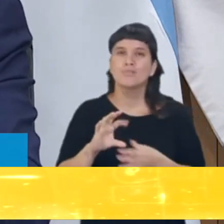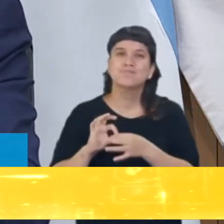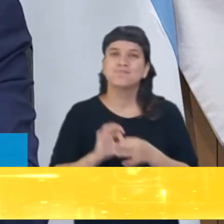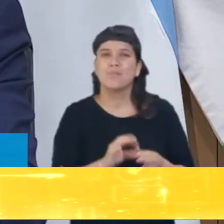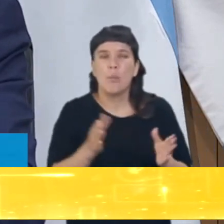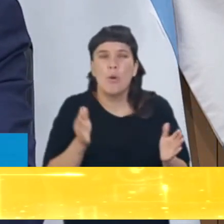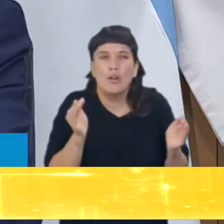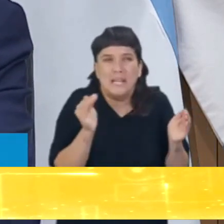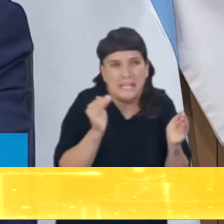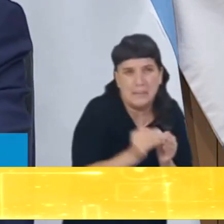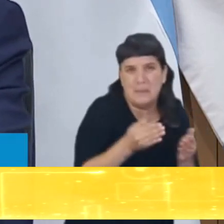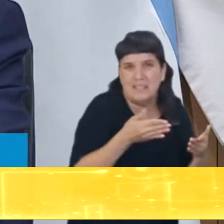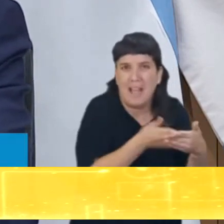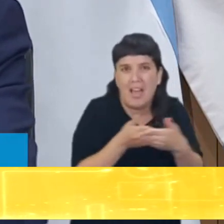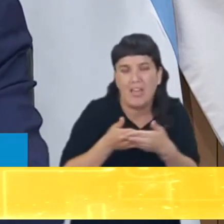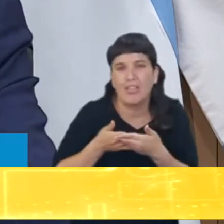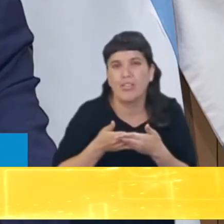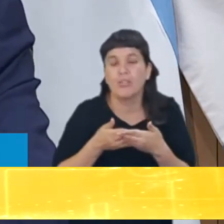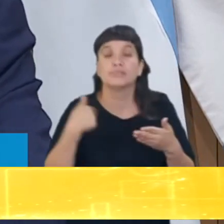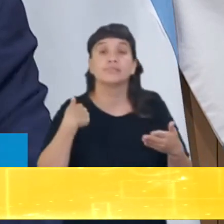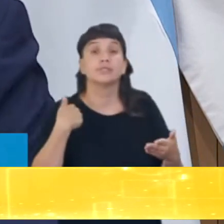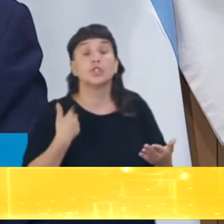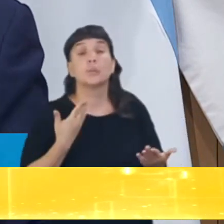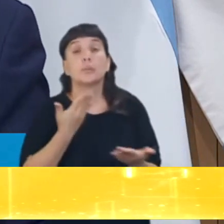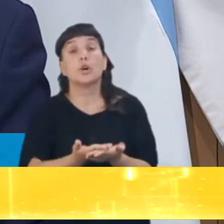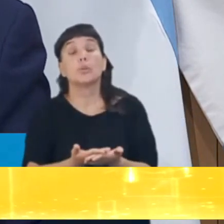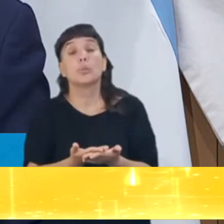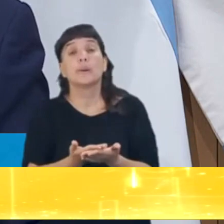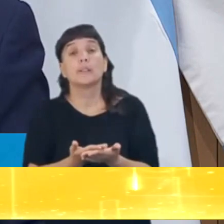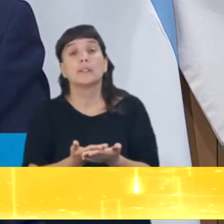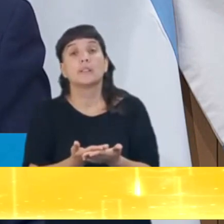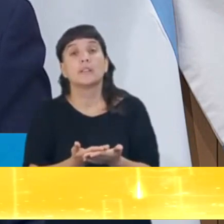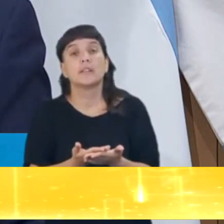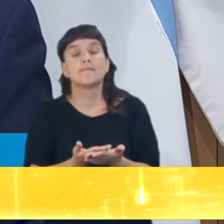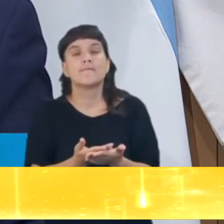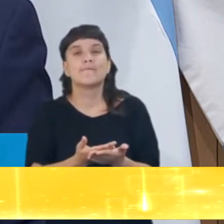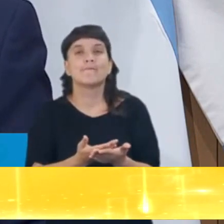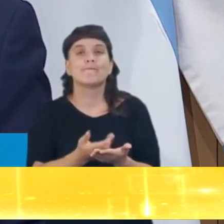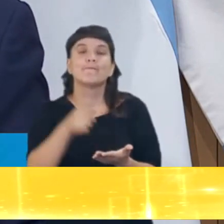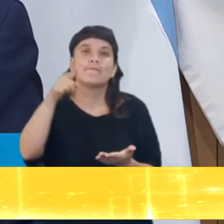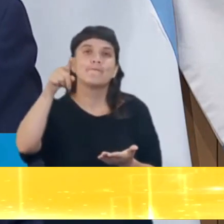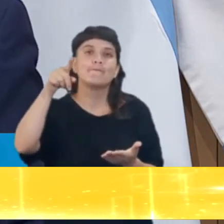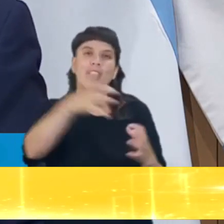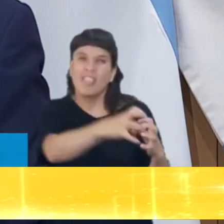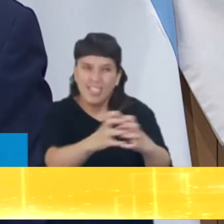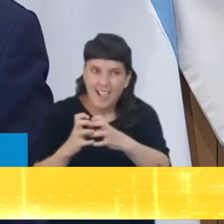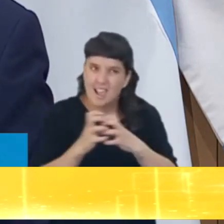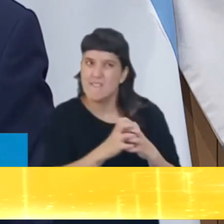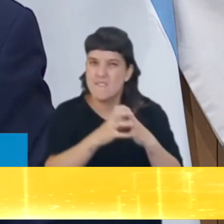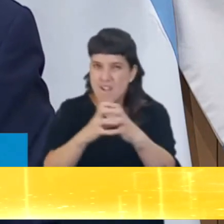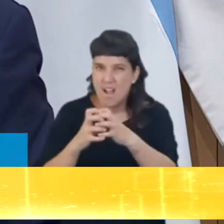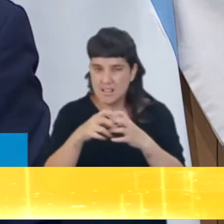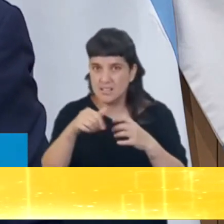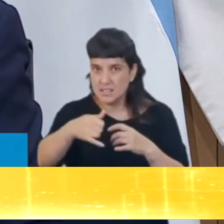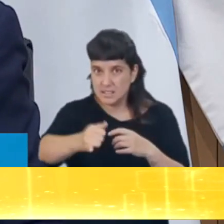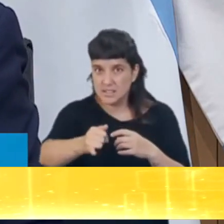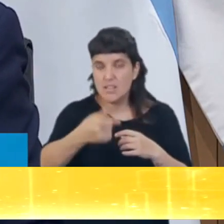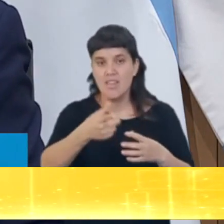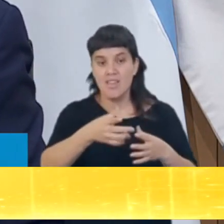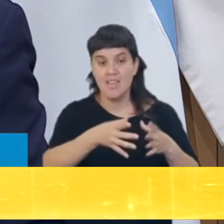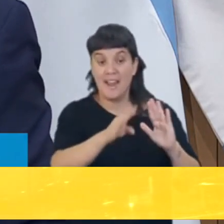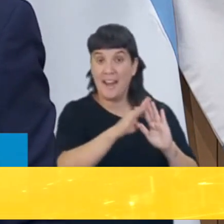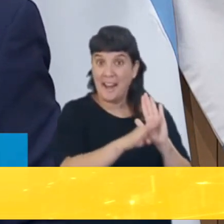a a proponer que demos un debate y que ampliemos el registro de